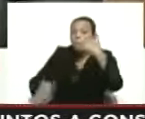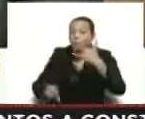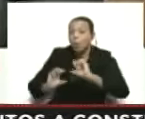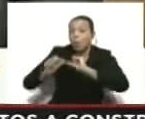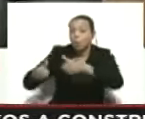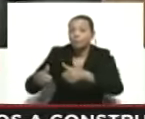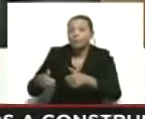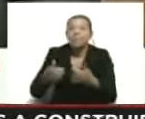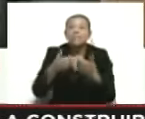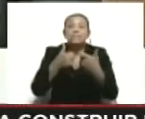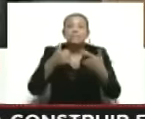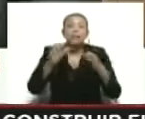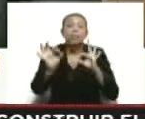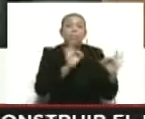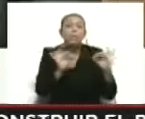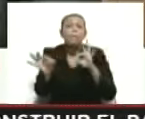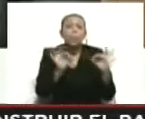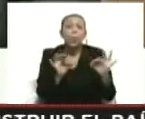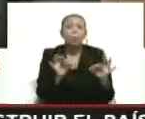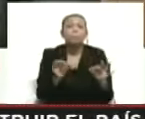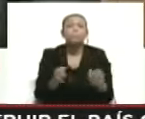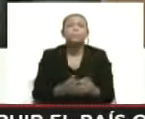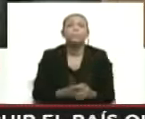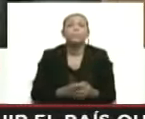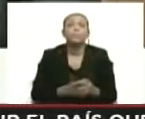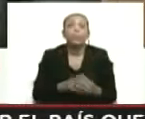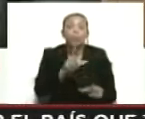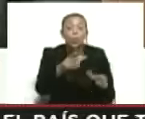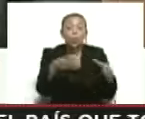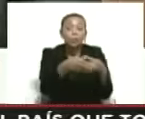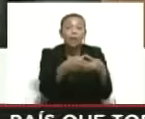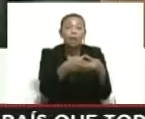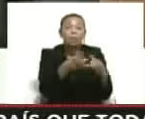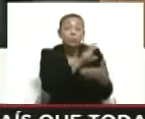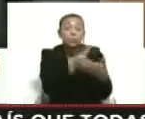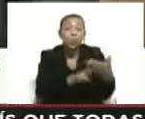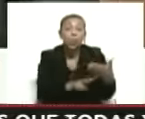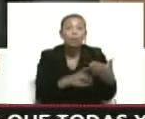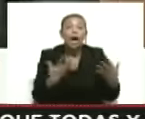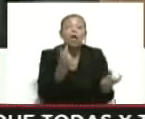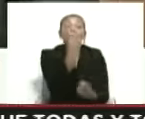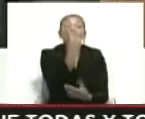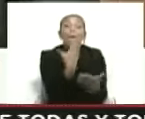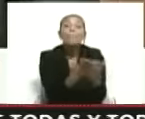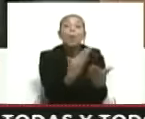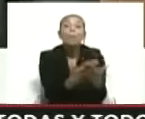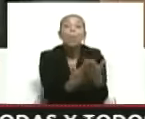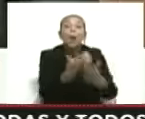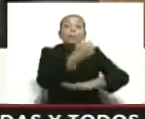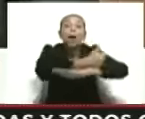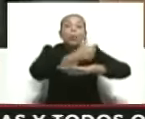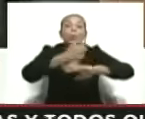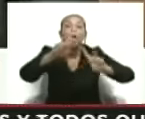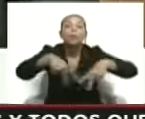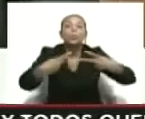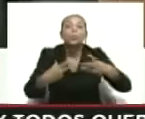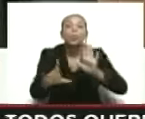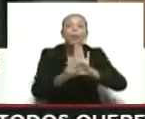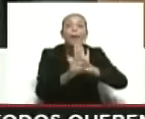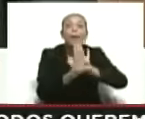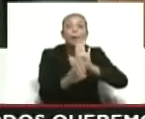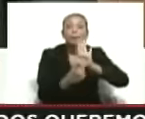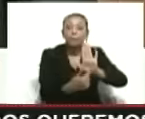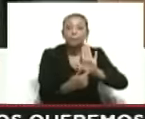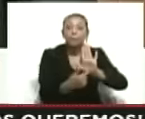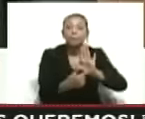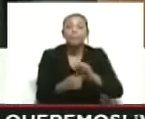Señor director de debate, colegas diputados y diputadas, hay dos propuestas en mesa. Para